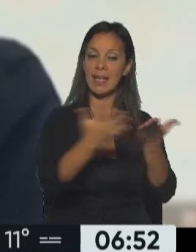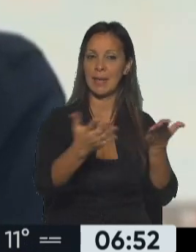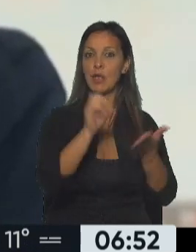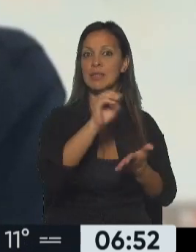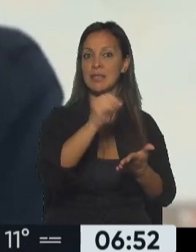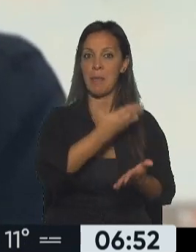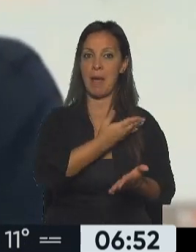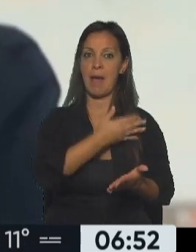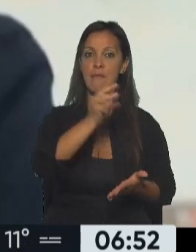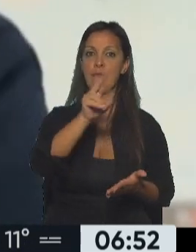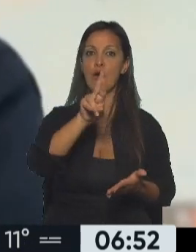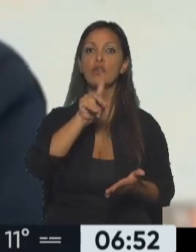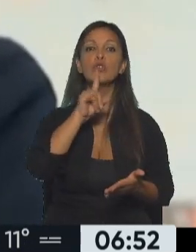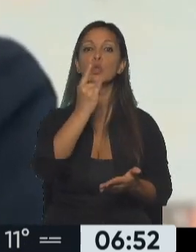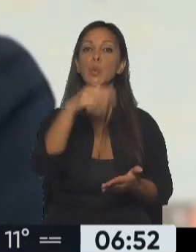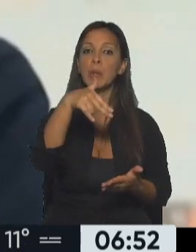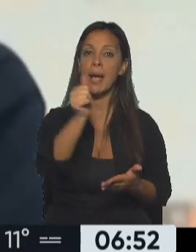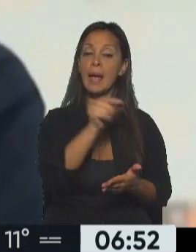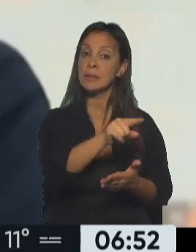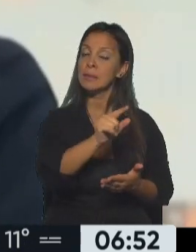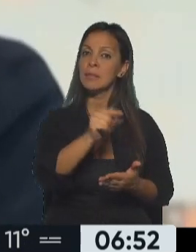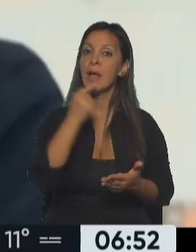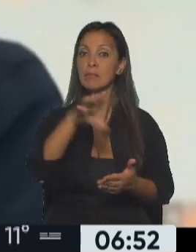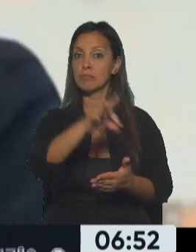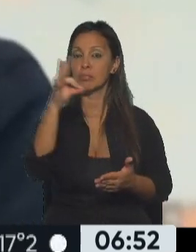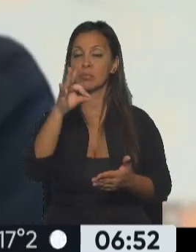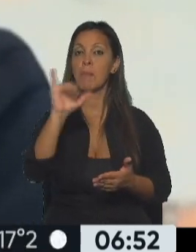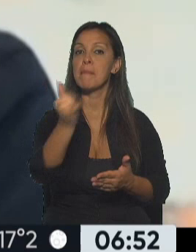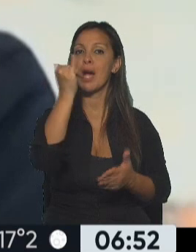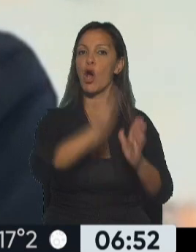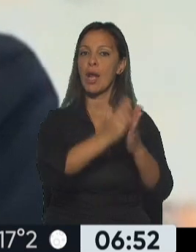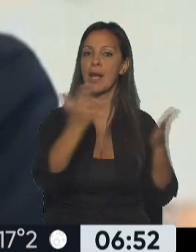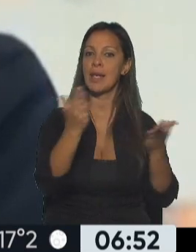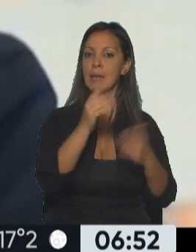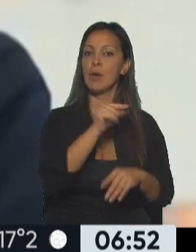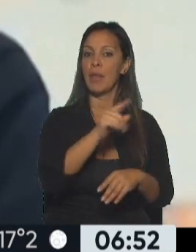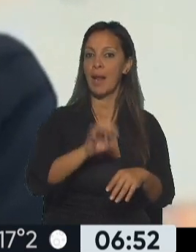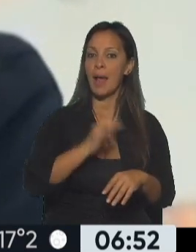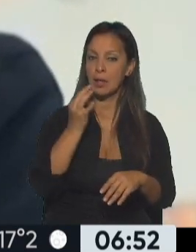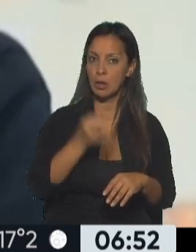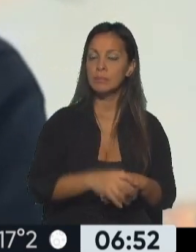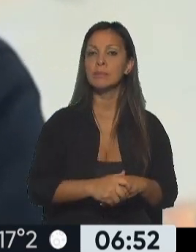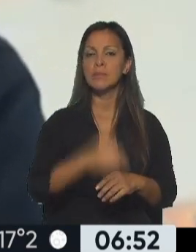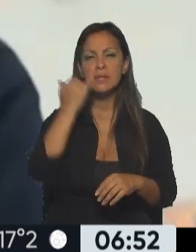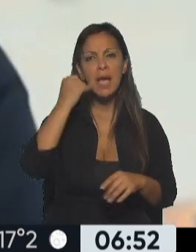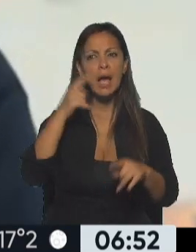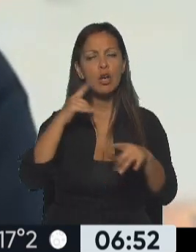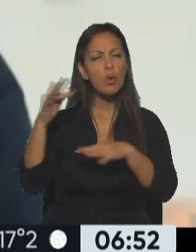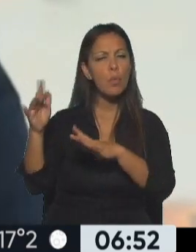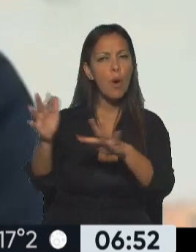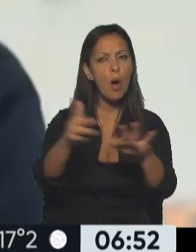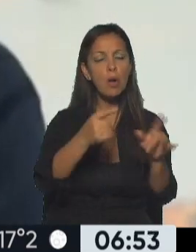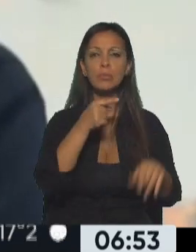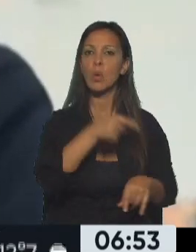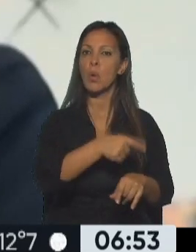fue considerado este libro uno de los mejores libros del año por The New York Times también por la de New yorker ya se venía hablando hace rato Por lo menos